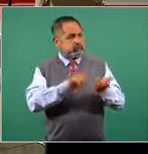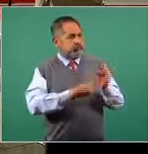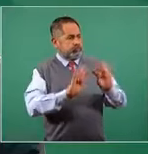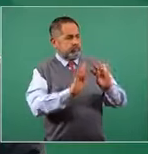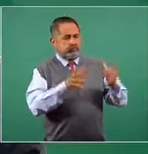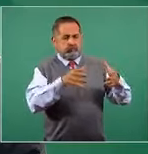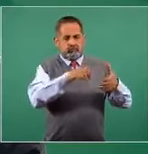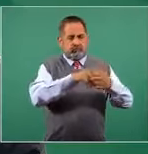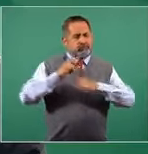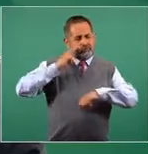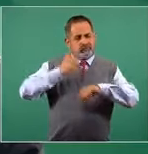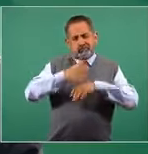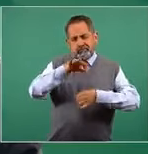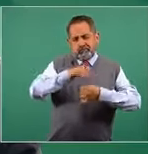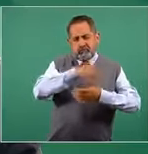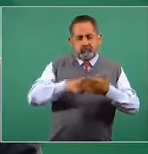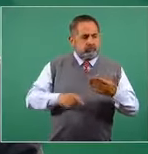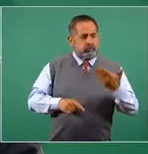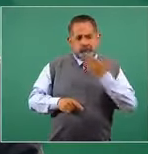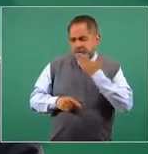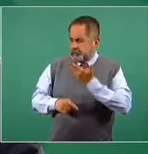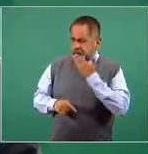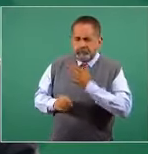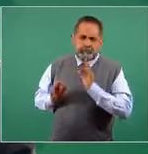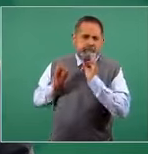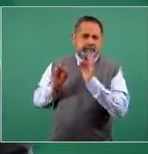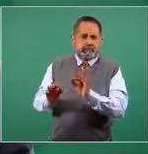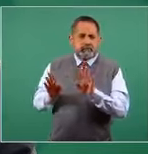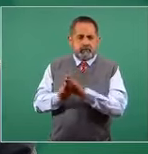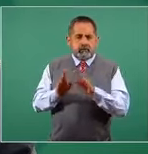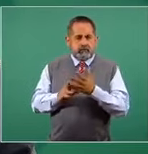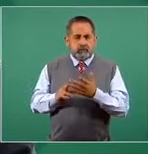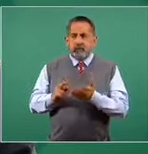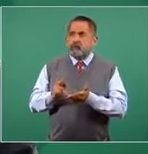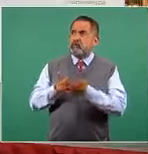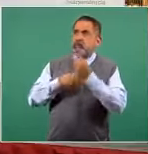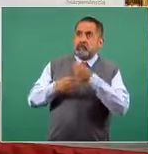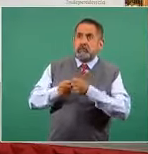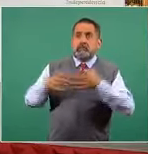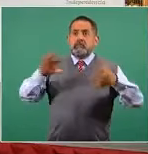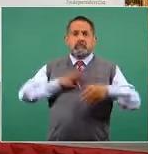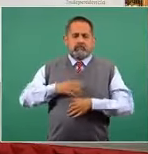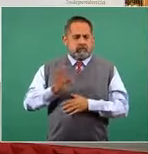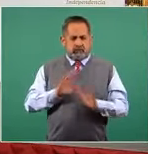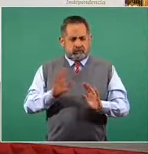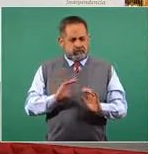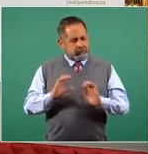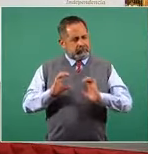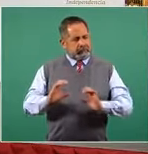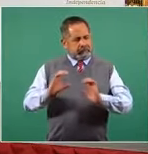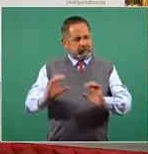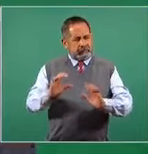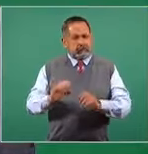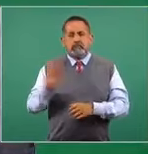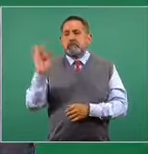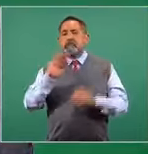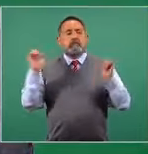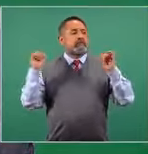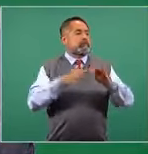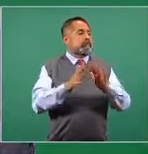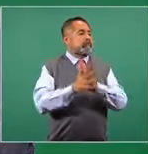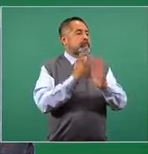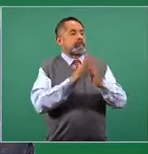lo que ello involucra, es de gran satisfacción que no reemerja la epidemia por consecuencia del comportamiento